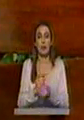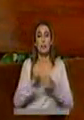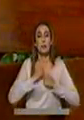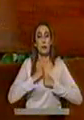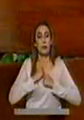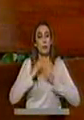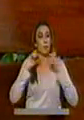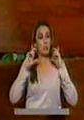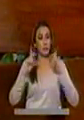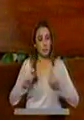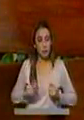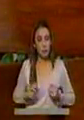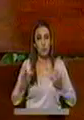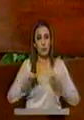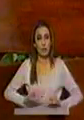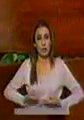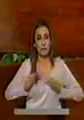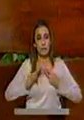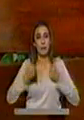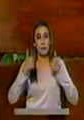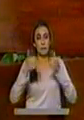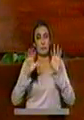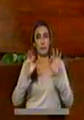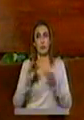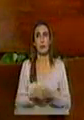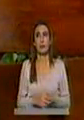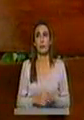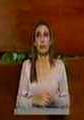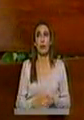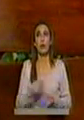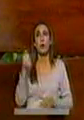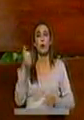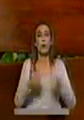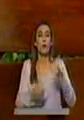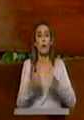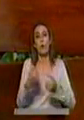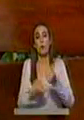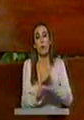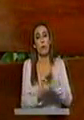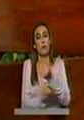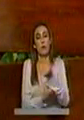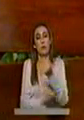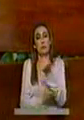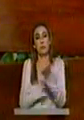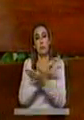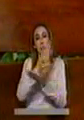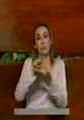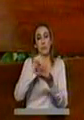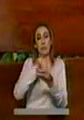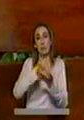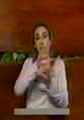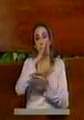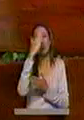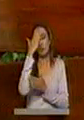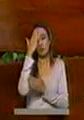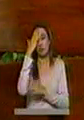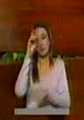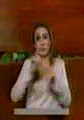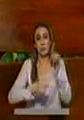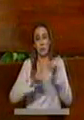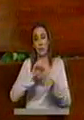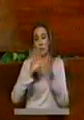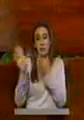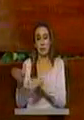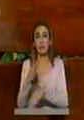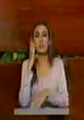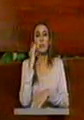para quienes están involucrados en ese tipo de proyectos. ¿Cuál es el potencial de Manabí que ustedes han logrado identificar luego de una